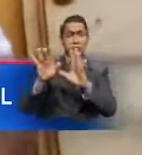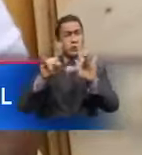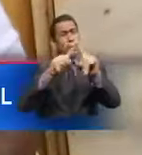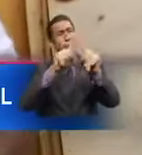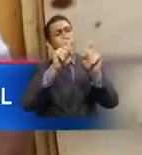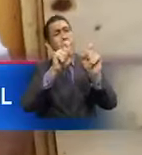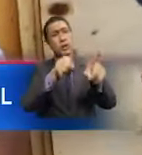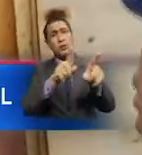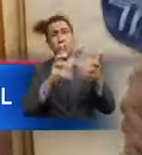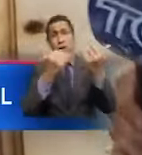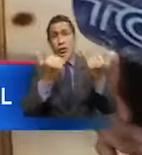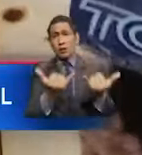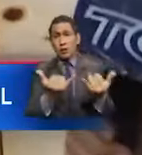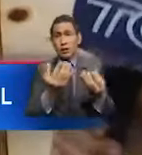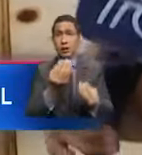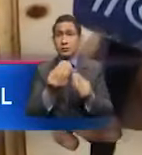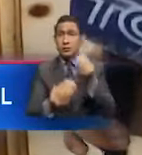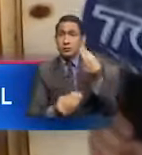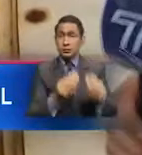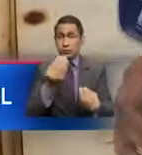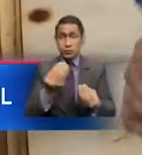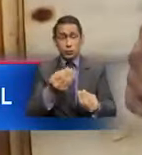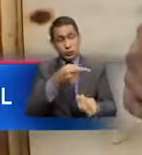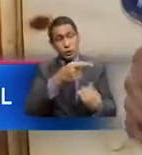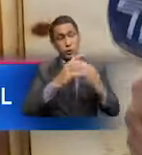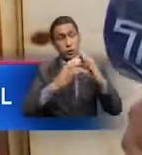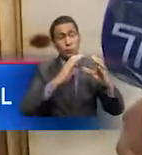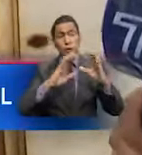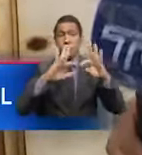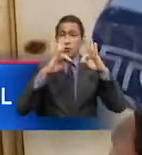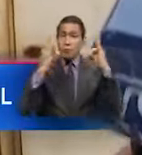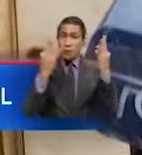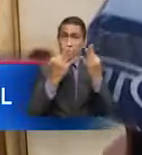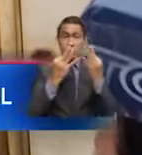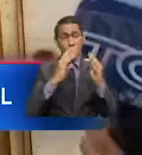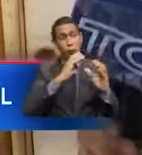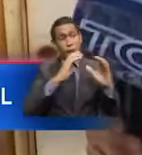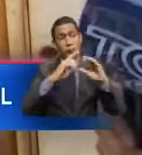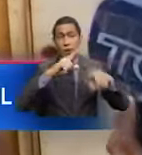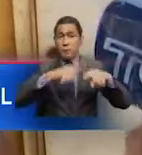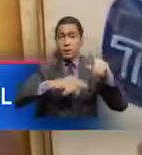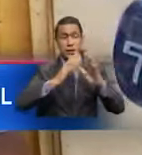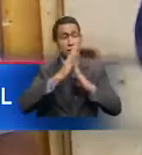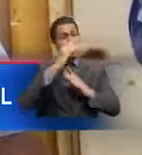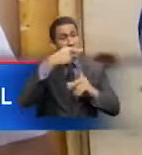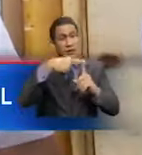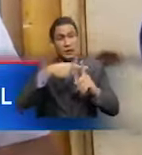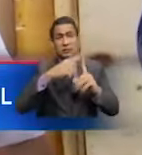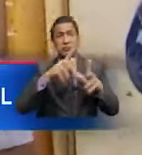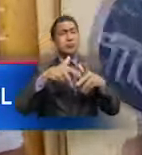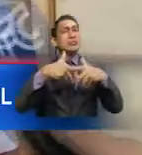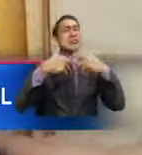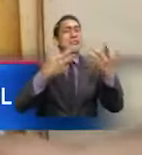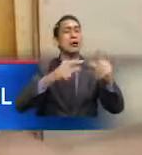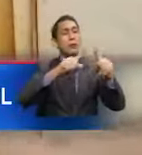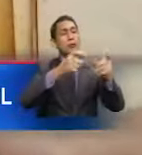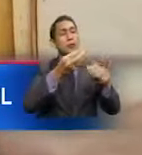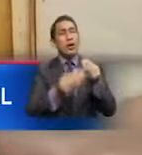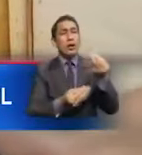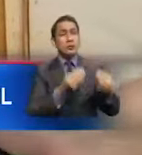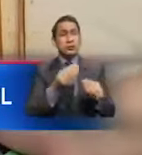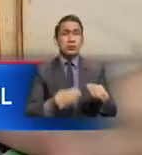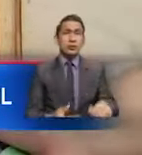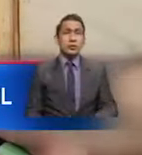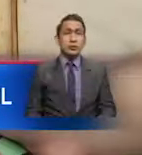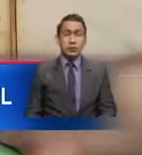hacer en las próximas horas? Tal vez ha hablado con algún familiar, tal vez ha hablado con algunos amigos de la iglesia, no sé, hermanos en fe. ¿Qué va a hacer usted? Hablé con el